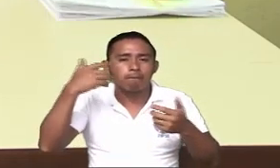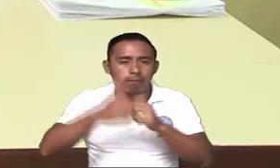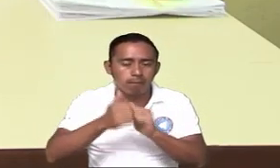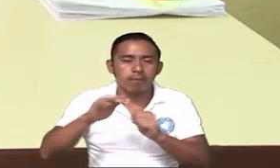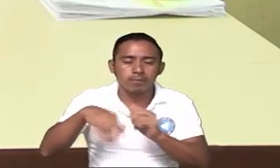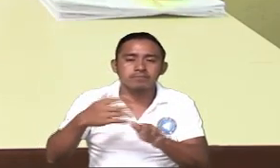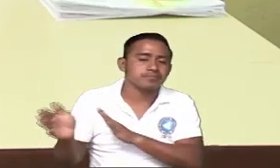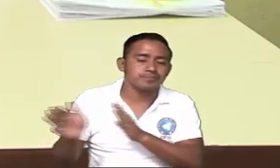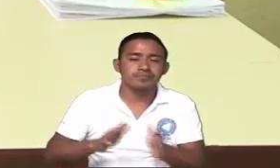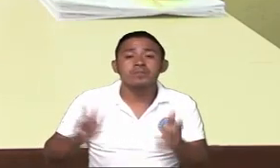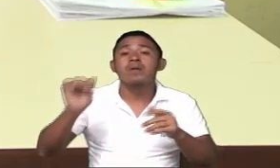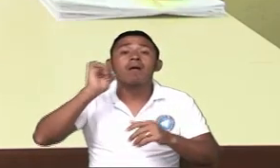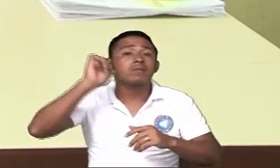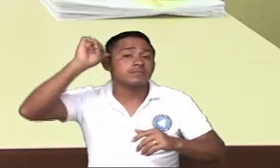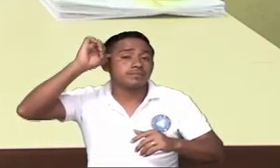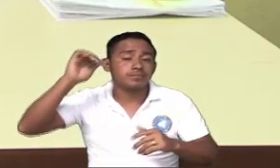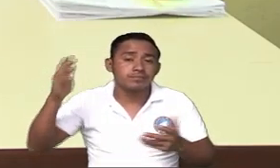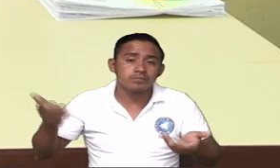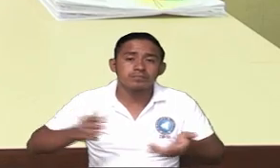el caso de los adultos,